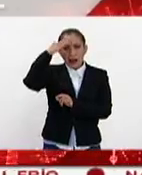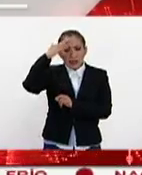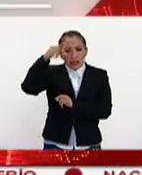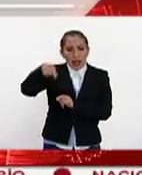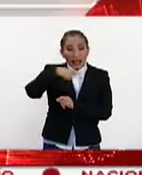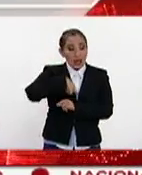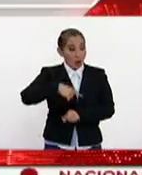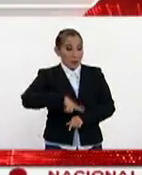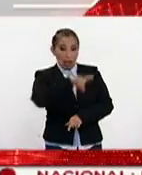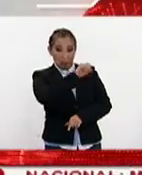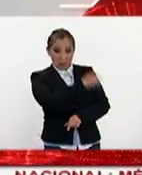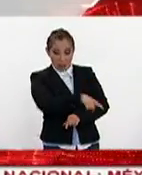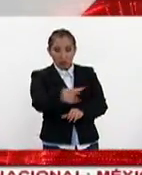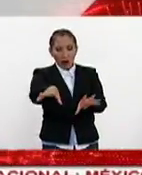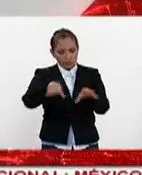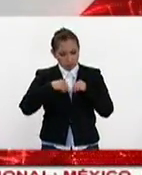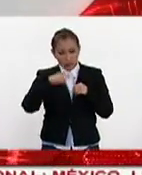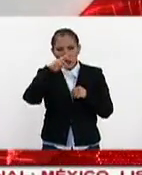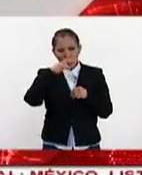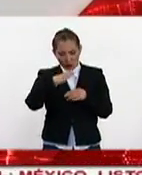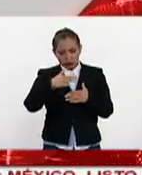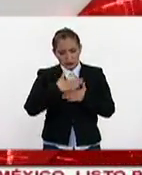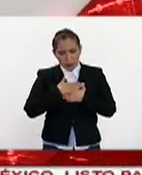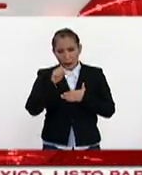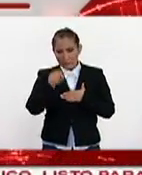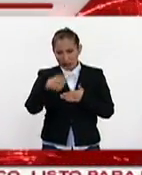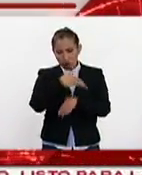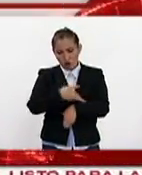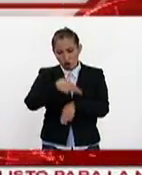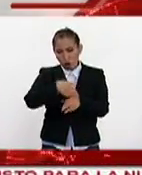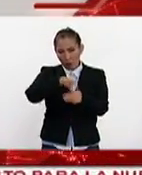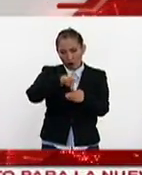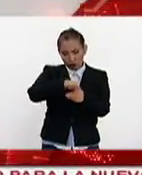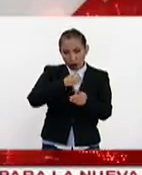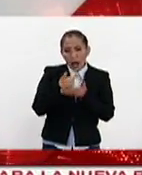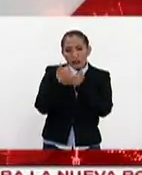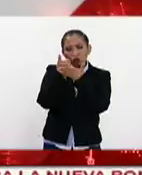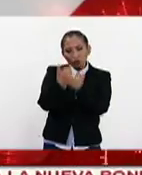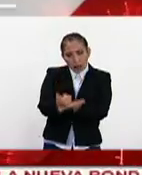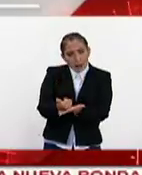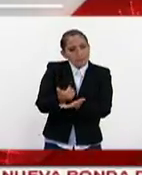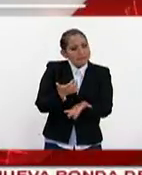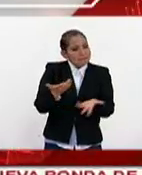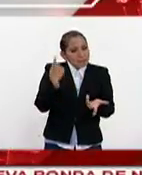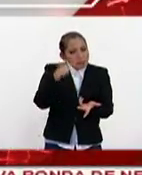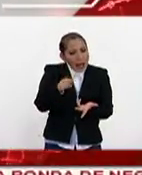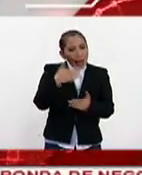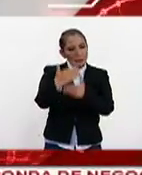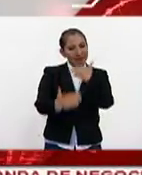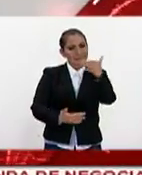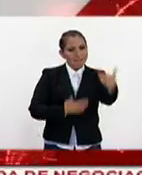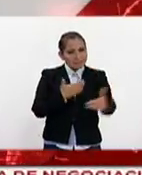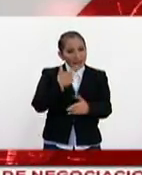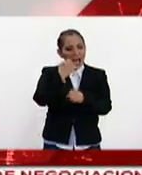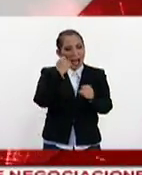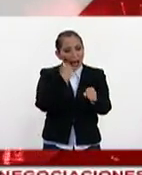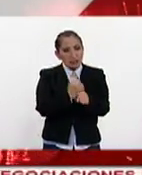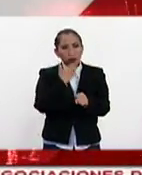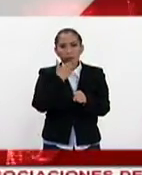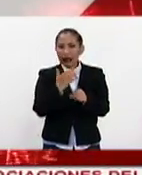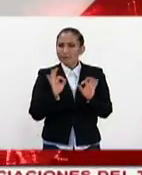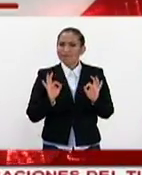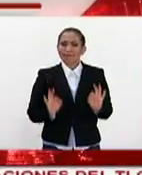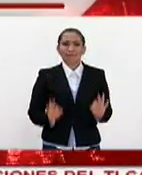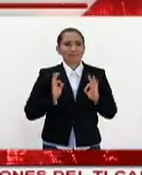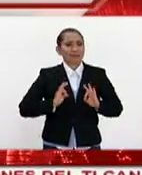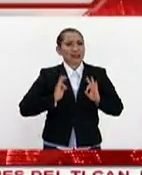que el gobierno, asumiendo su responsabilidad en este proceso, pueda coadyuvar a que se desarrolle este año en las